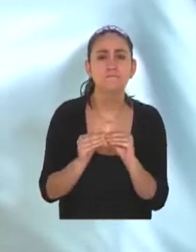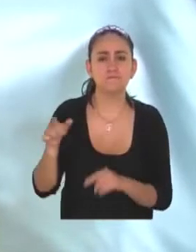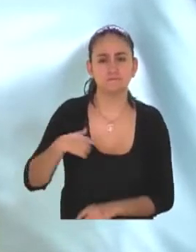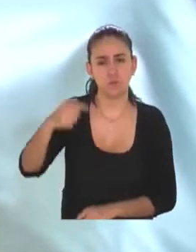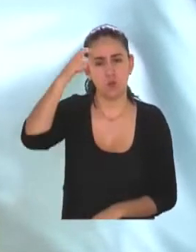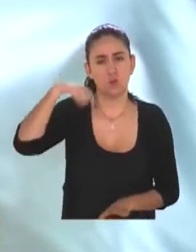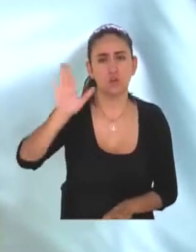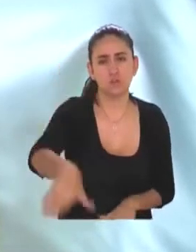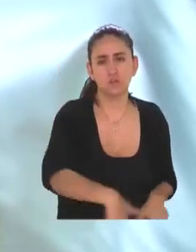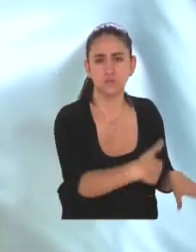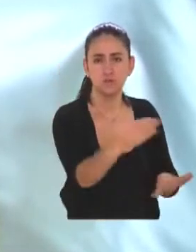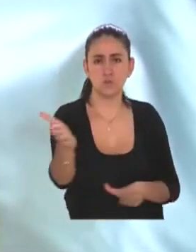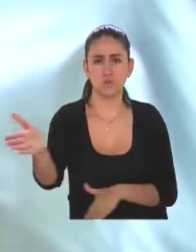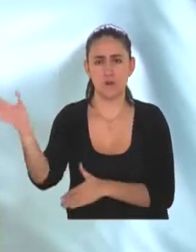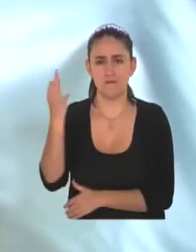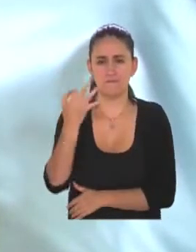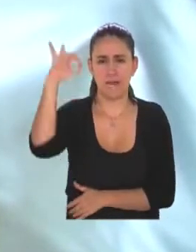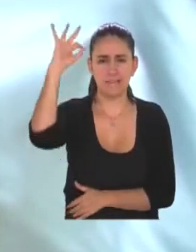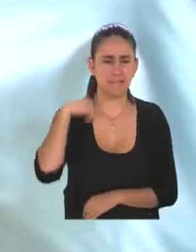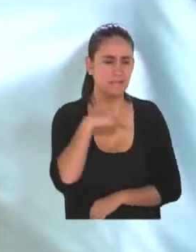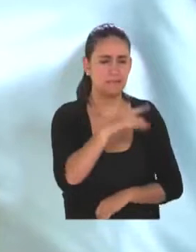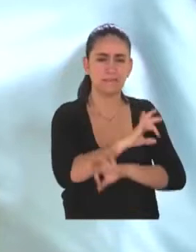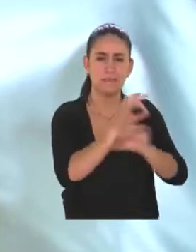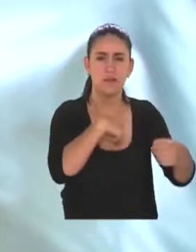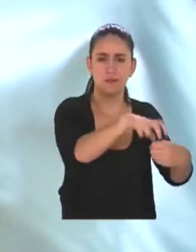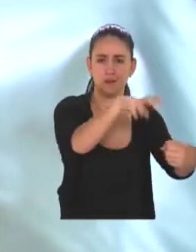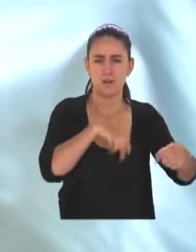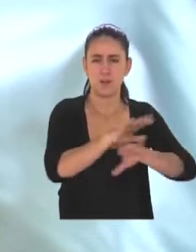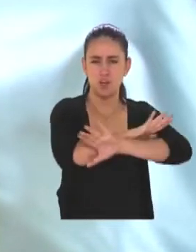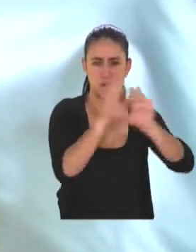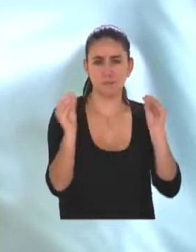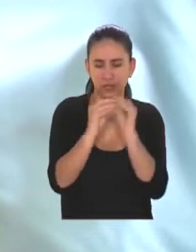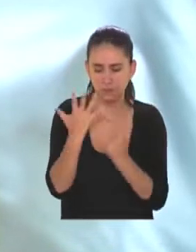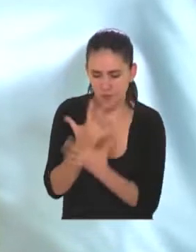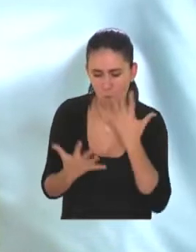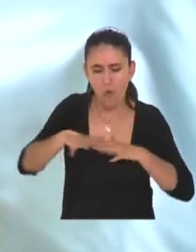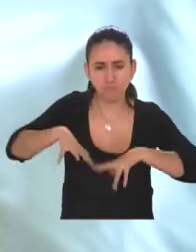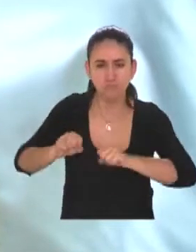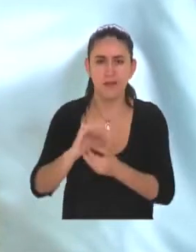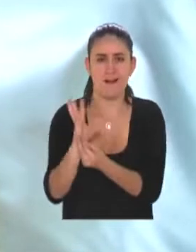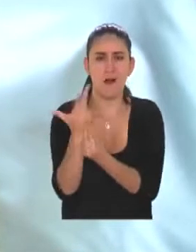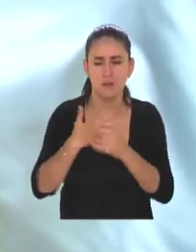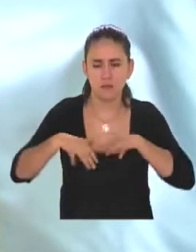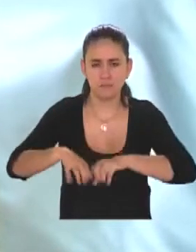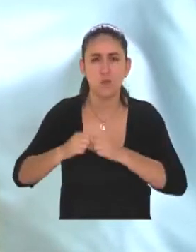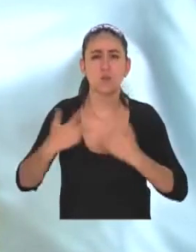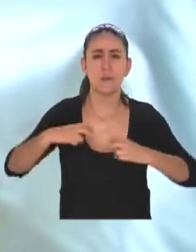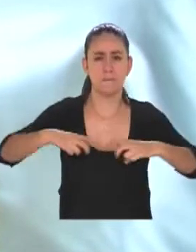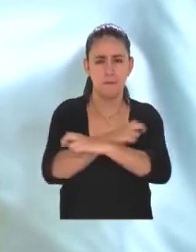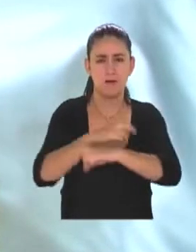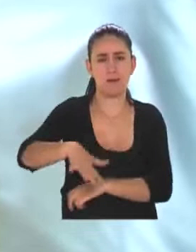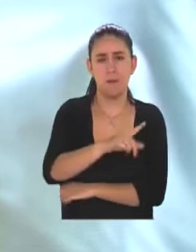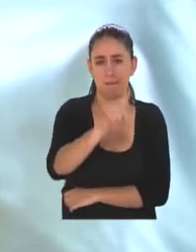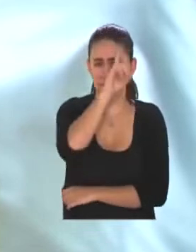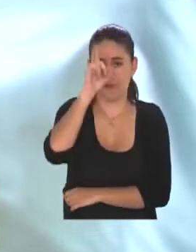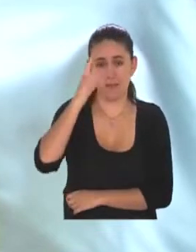torero francés Sebastián Castella dejó por un tiempo los ruedos y se dedicó a las artes plásticas. Precisamente en el Parque El Retiro de Madrid,